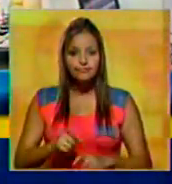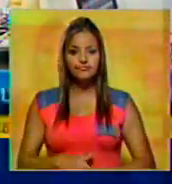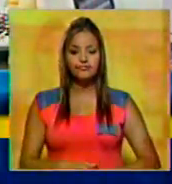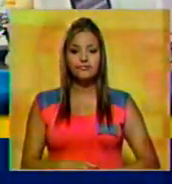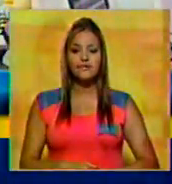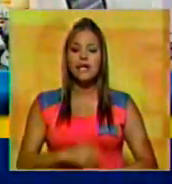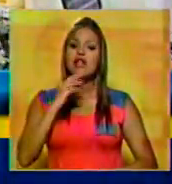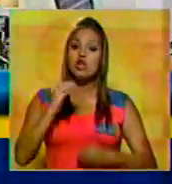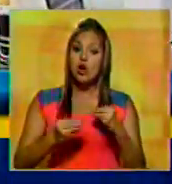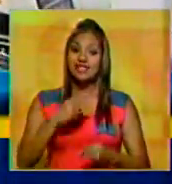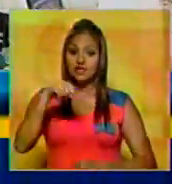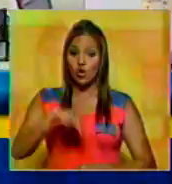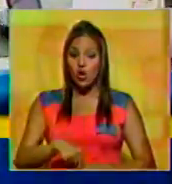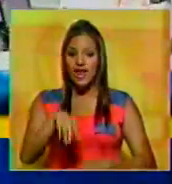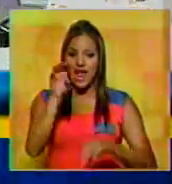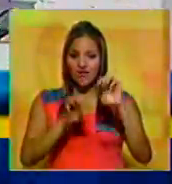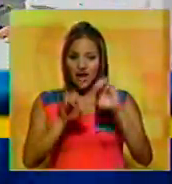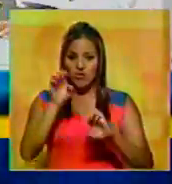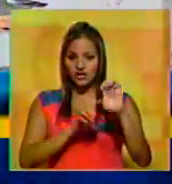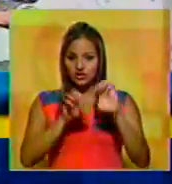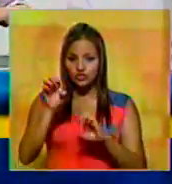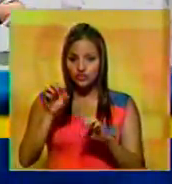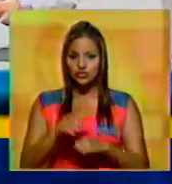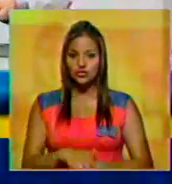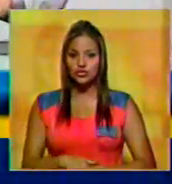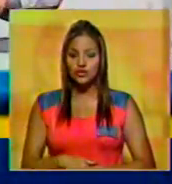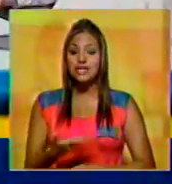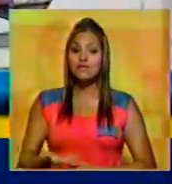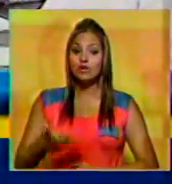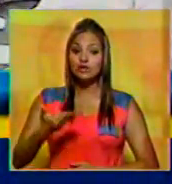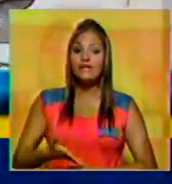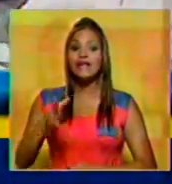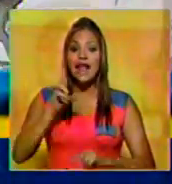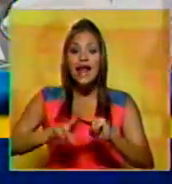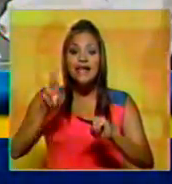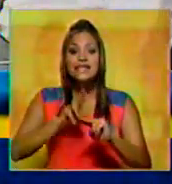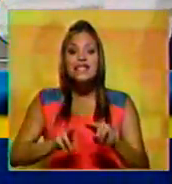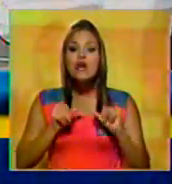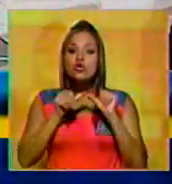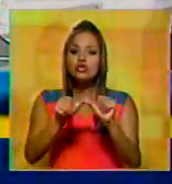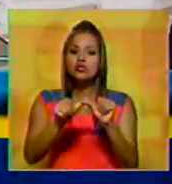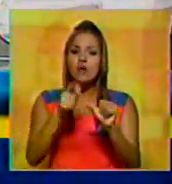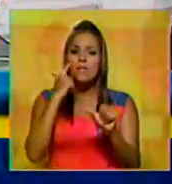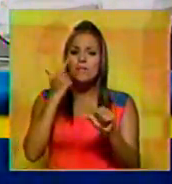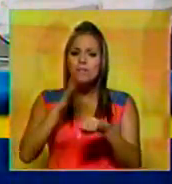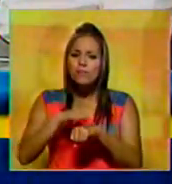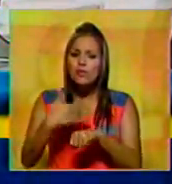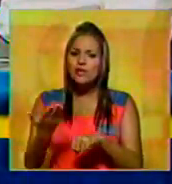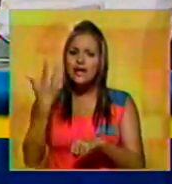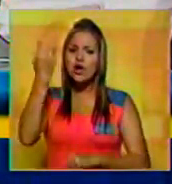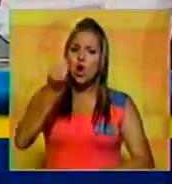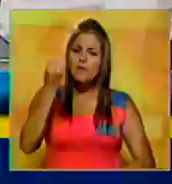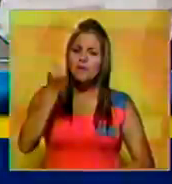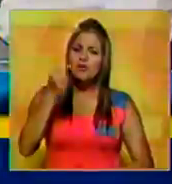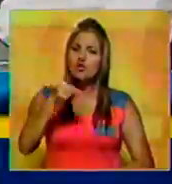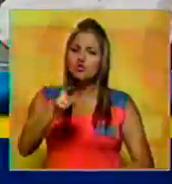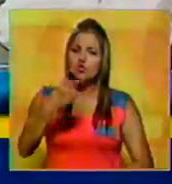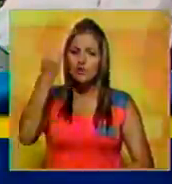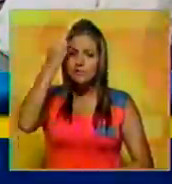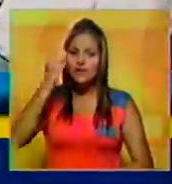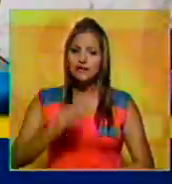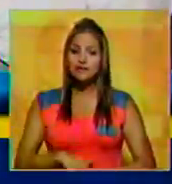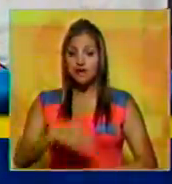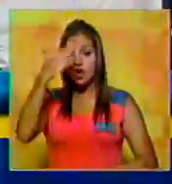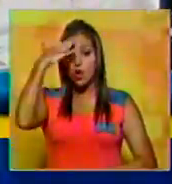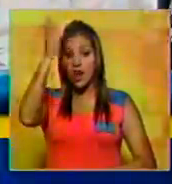Briones, hemos realizado hoy los exámenes pertinentes a Lucía para continuar en este diagnóstico. ¿Cuál es su opinión al respecto?